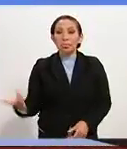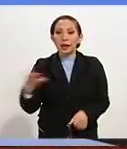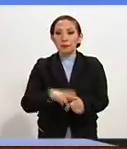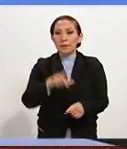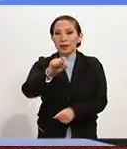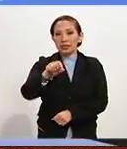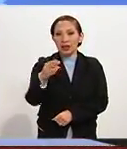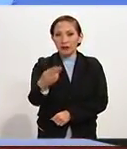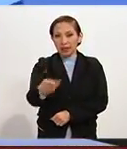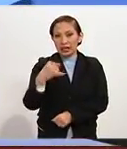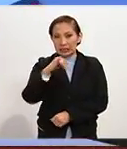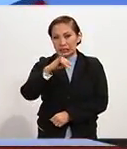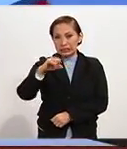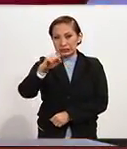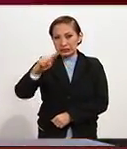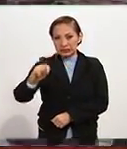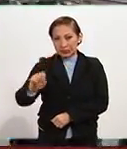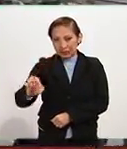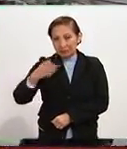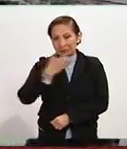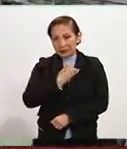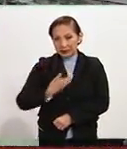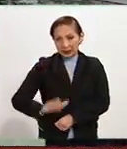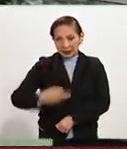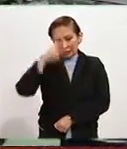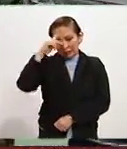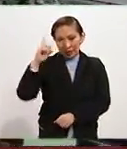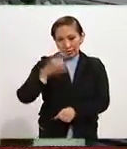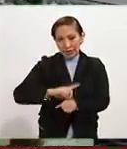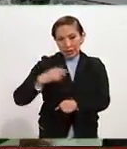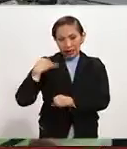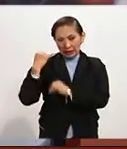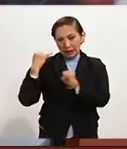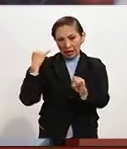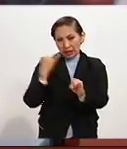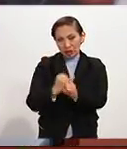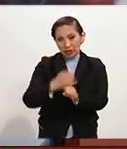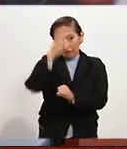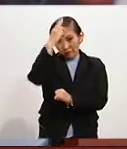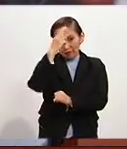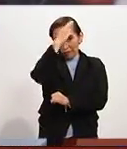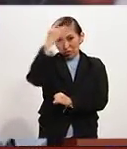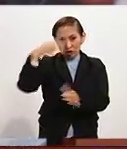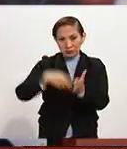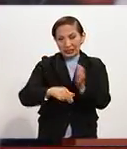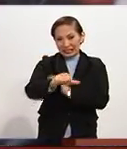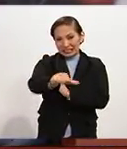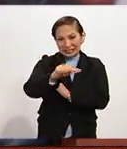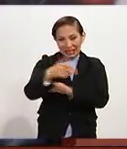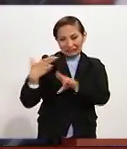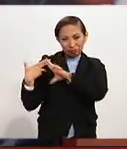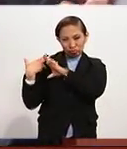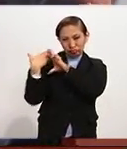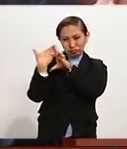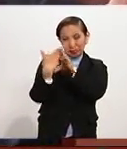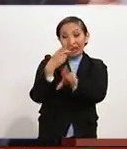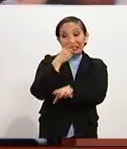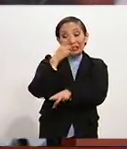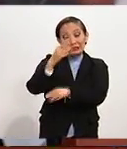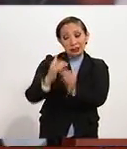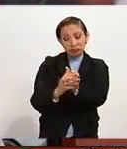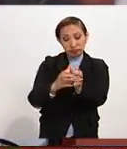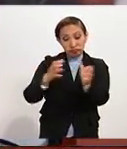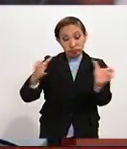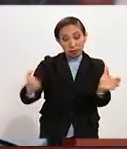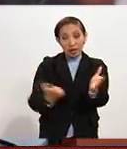El 20 de noviembre del ISSSTE, el presidente de la República celebró el Día Internacional de la Enfermería 2016. Ahí dijo que el crecimiento